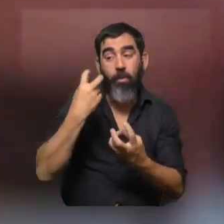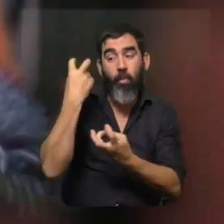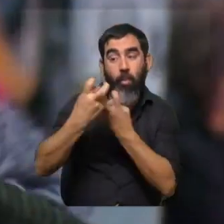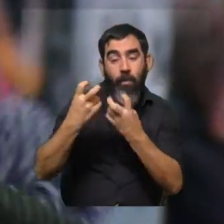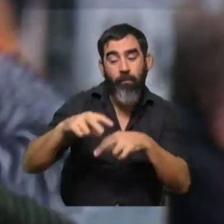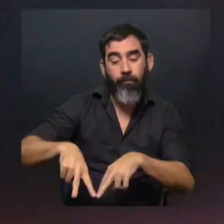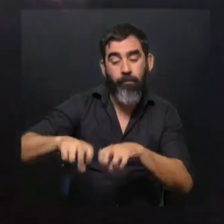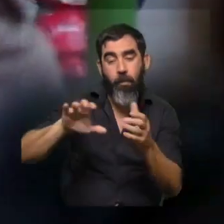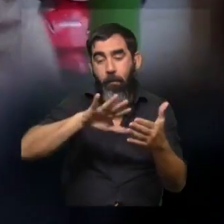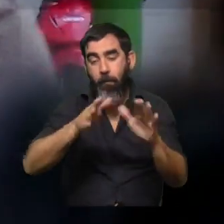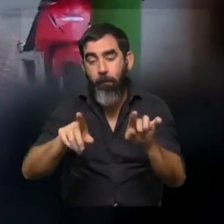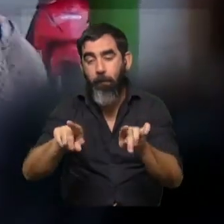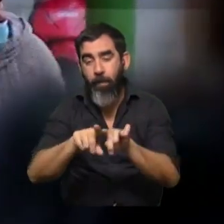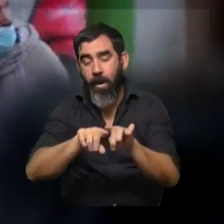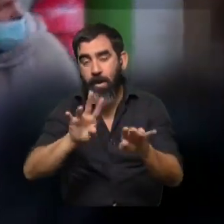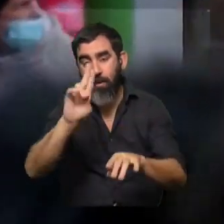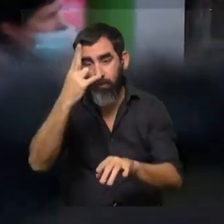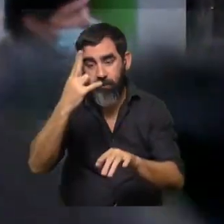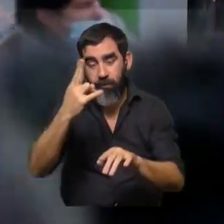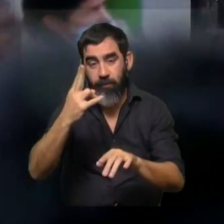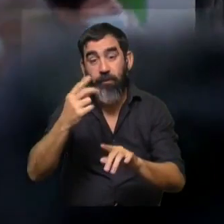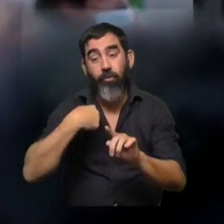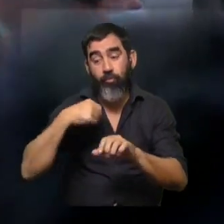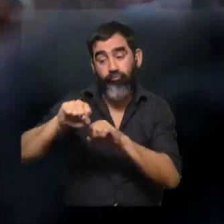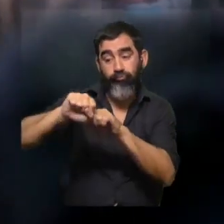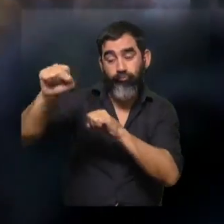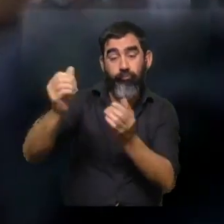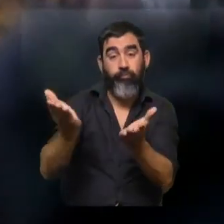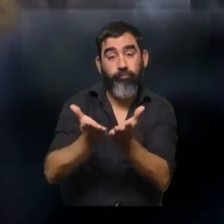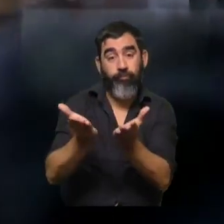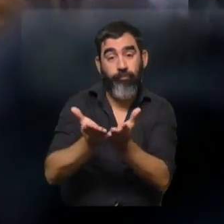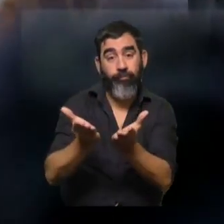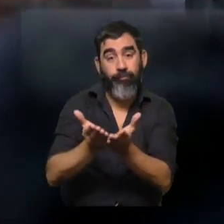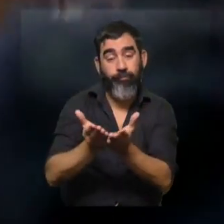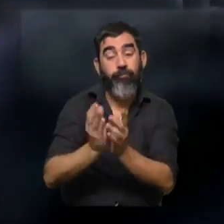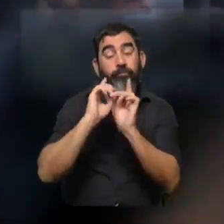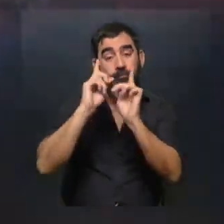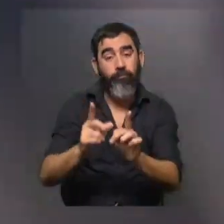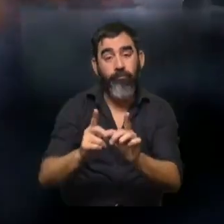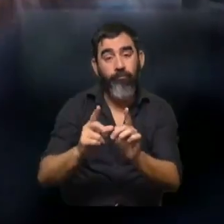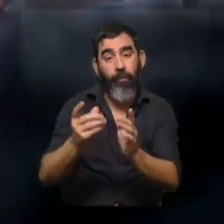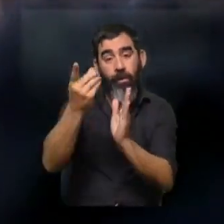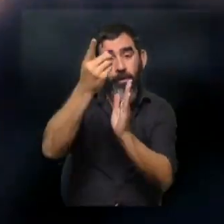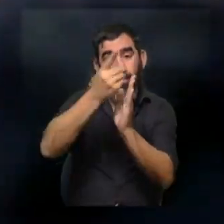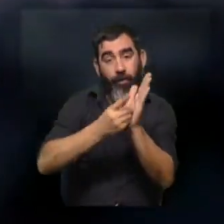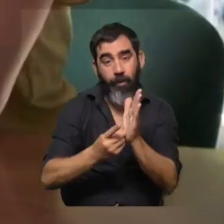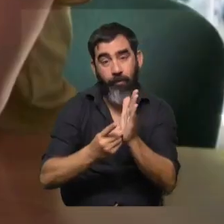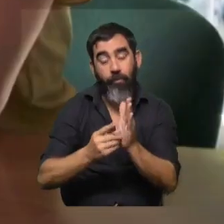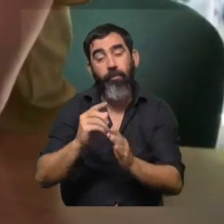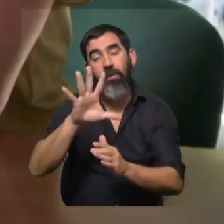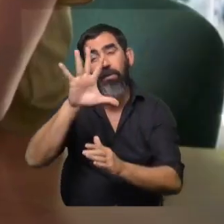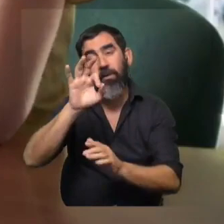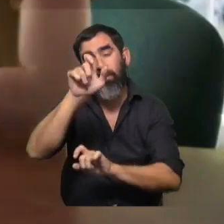estudios similares en nuestra población. También parte de mi doctorado es un estudio que también ya recabamos datos de cerca de